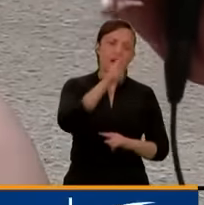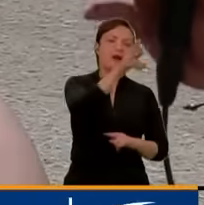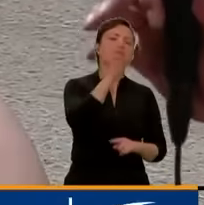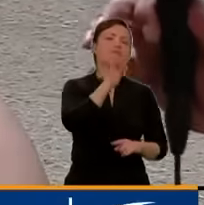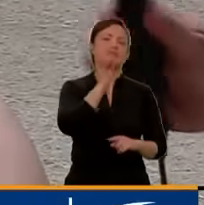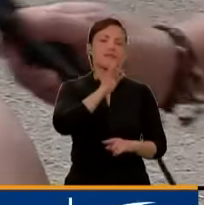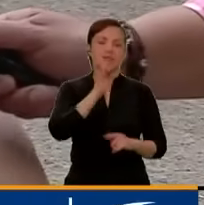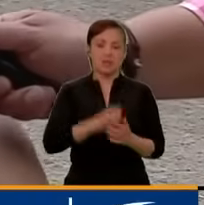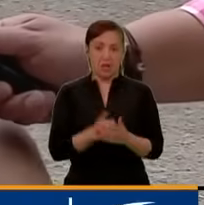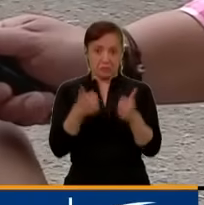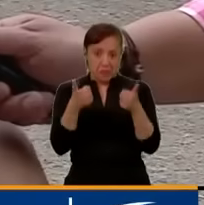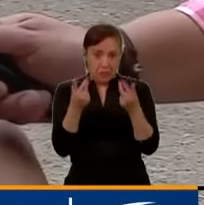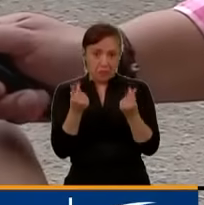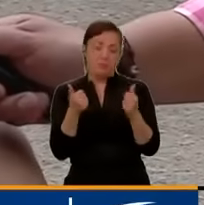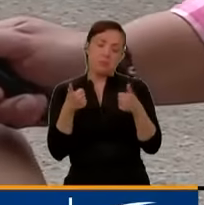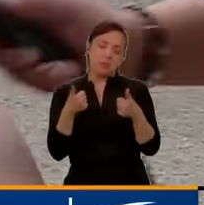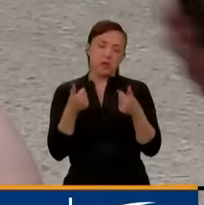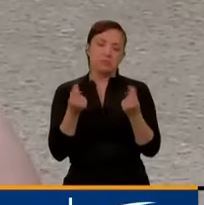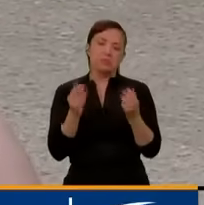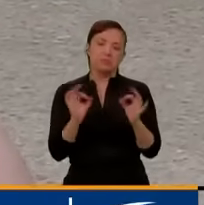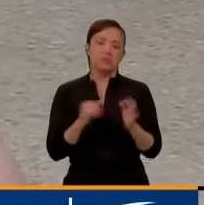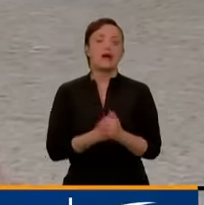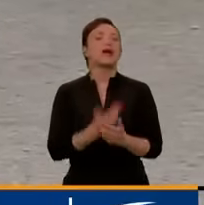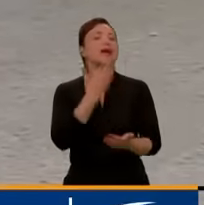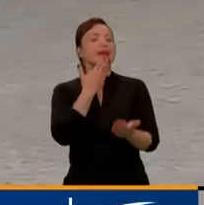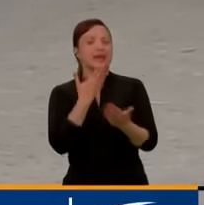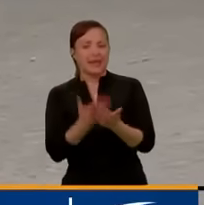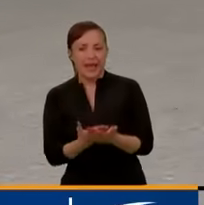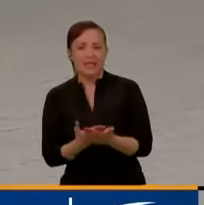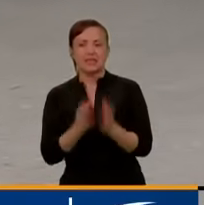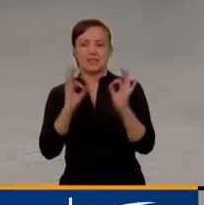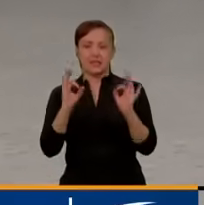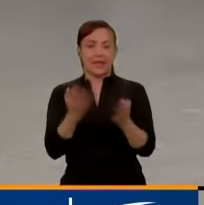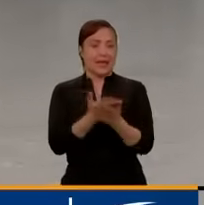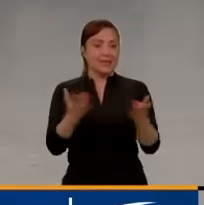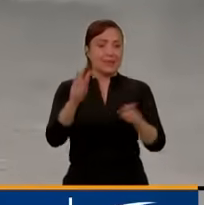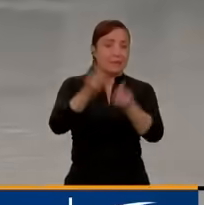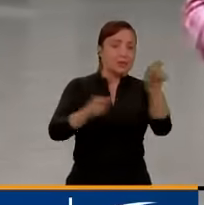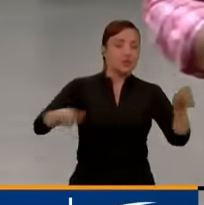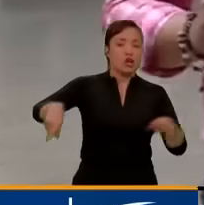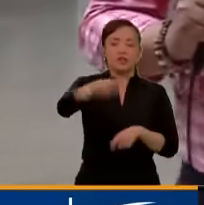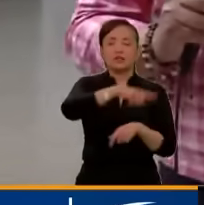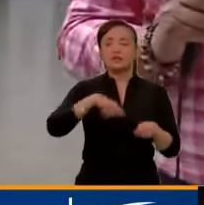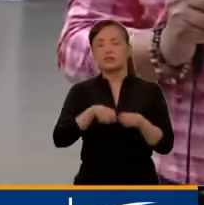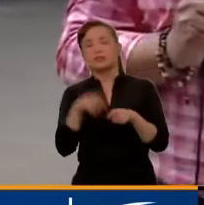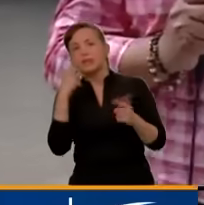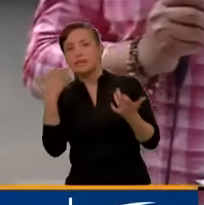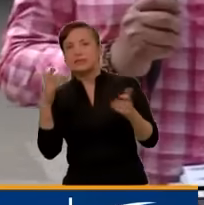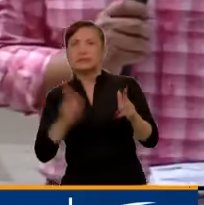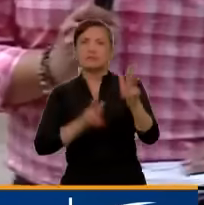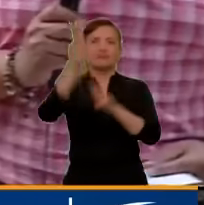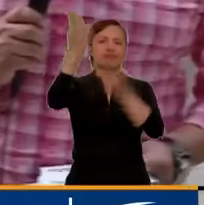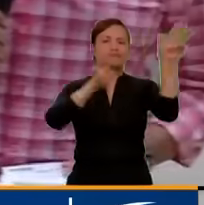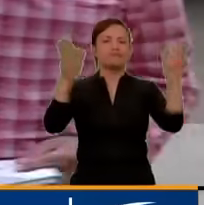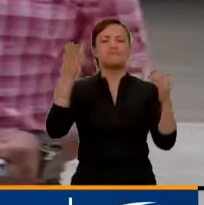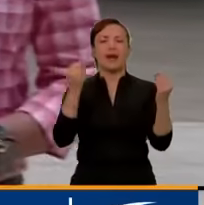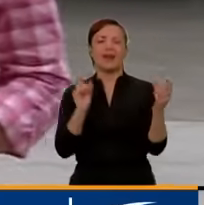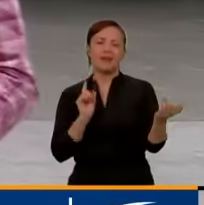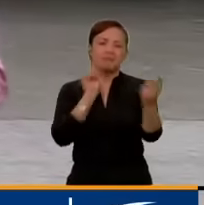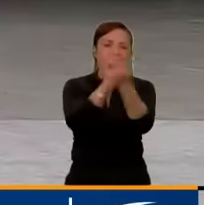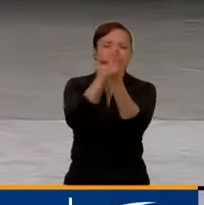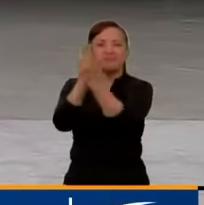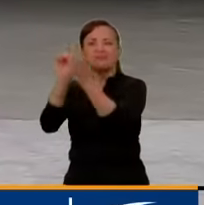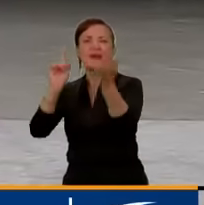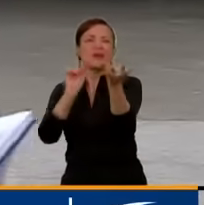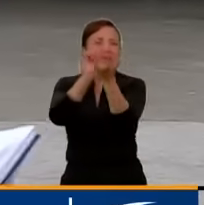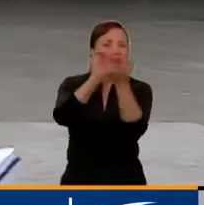sea, está bien el precio. Está bien el precio. Muchísimas gracias. Pues todas estas personas esperan llegar hoy para disfrutar con sus seres queridos